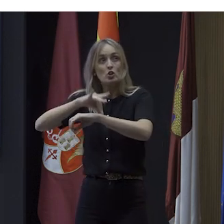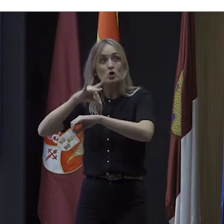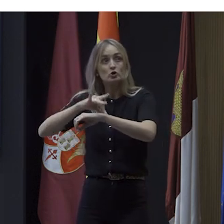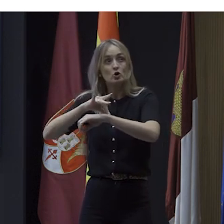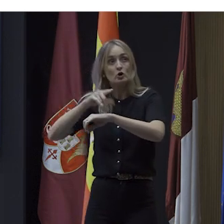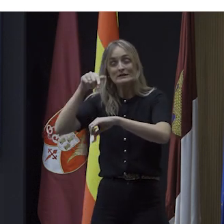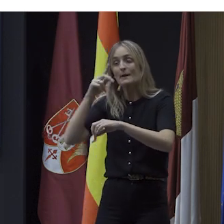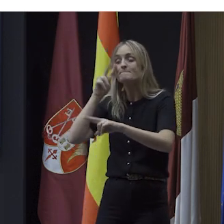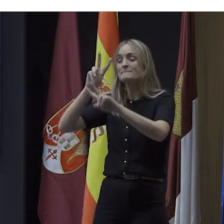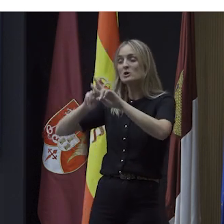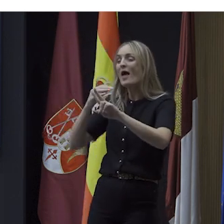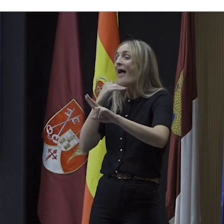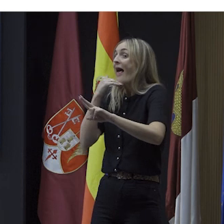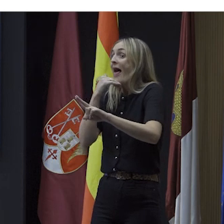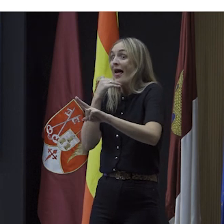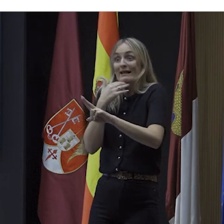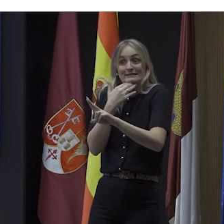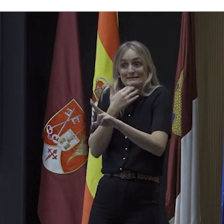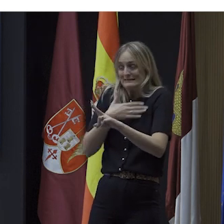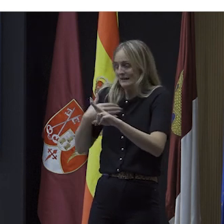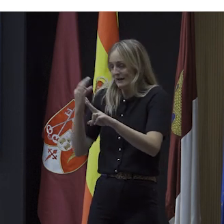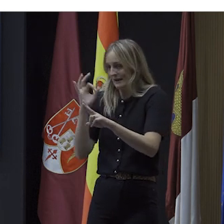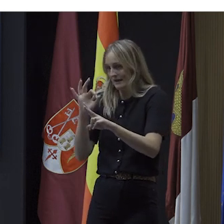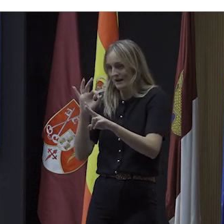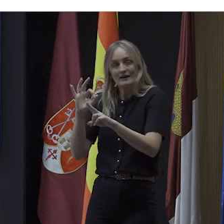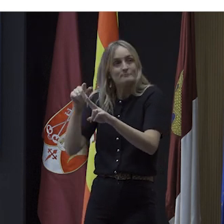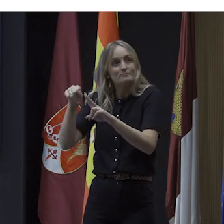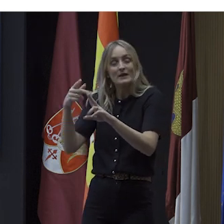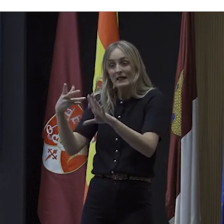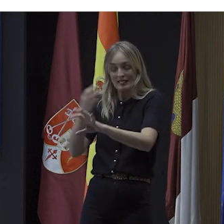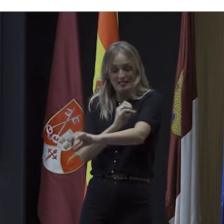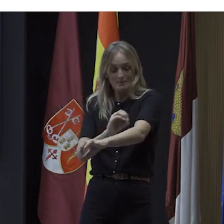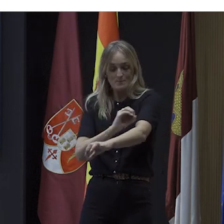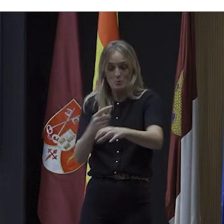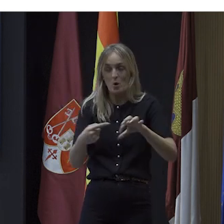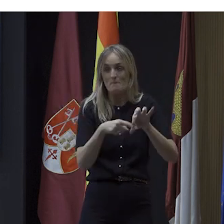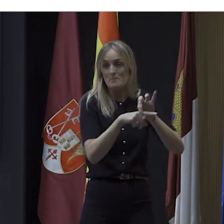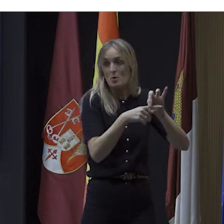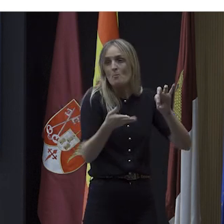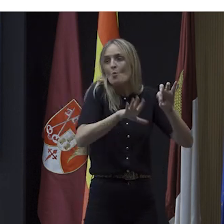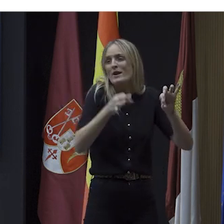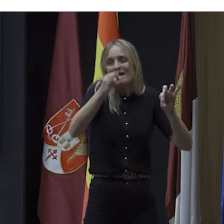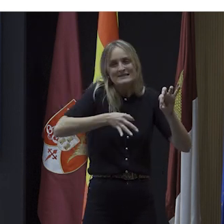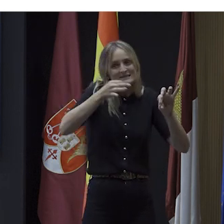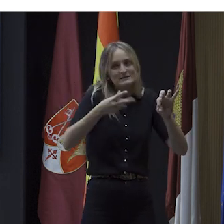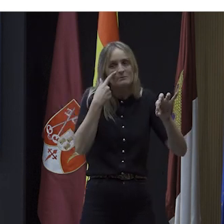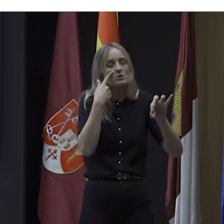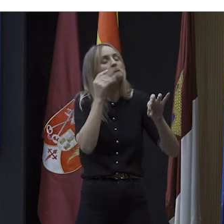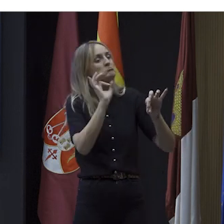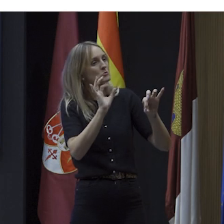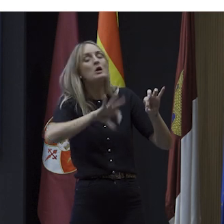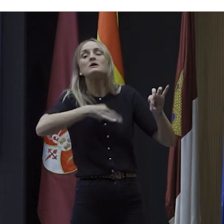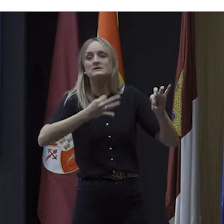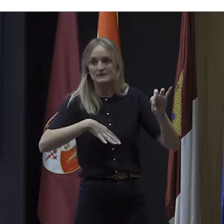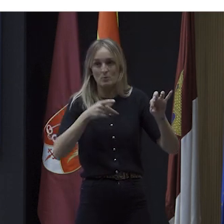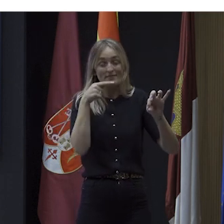sin querer, porque se pensaba que si esto se introducía en una coronaria el paciente se moría siempre, pues vio que no, que era posible, que se podía hacer